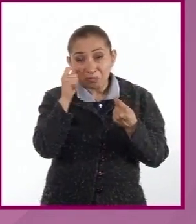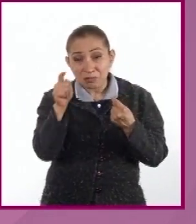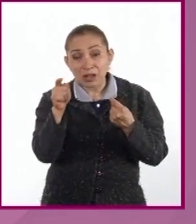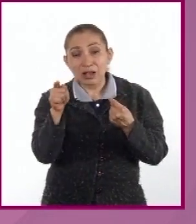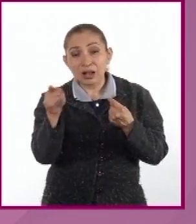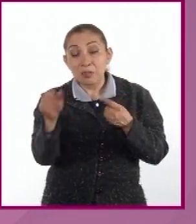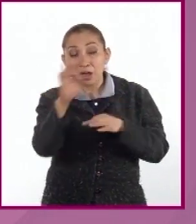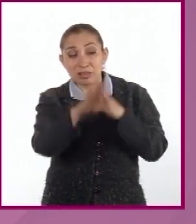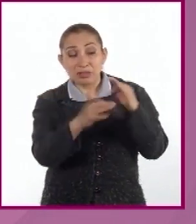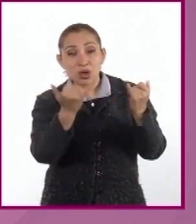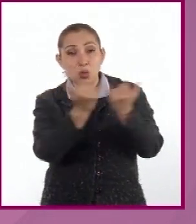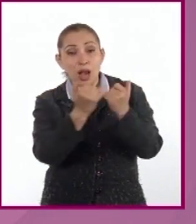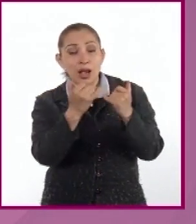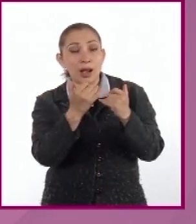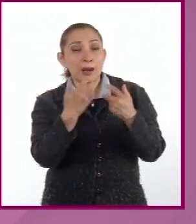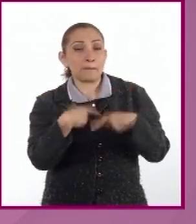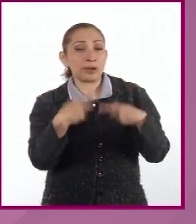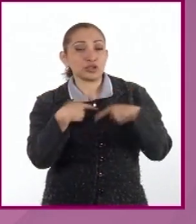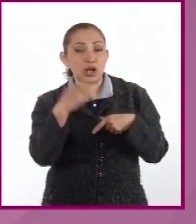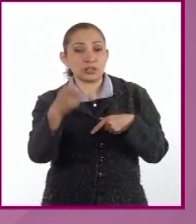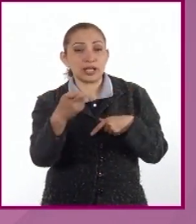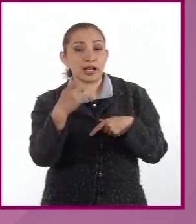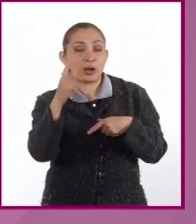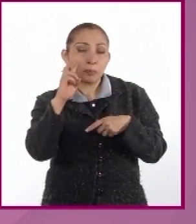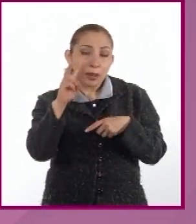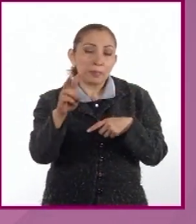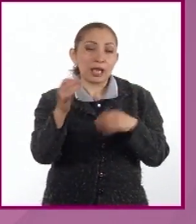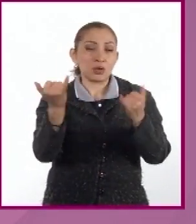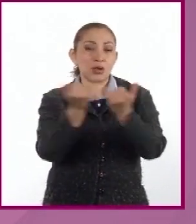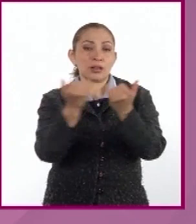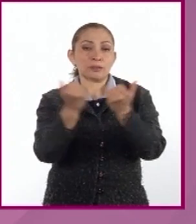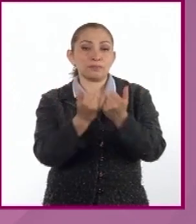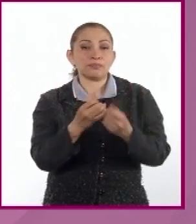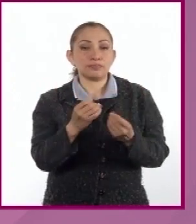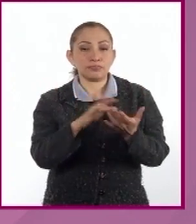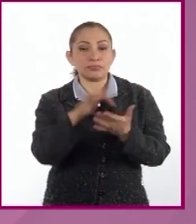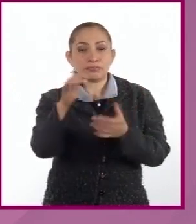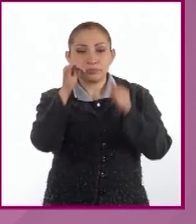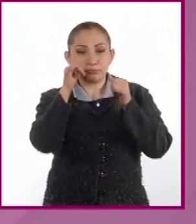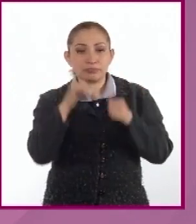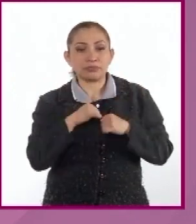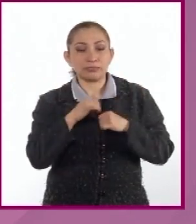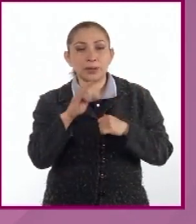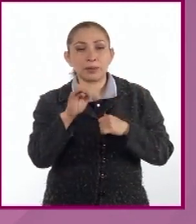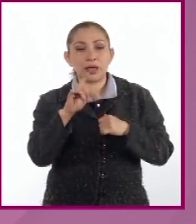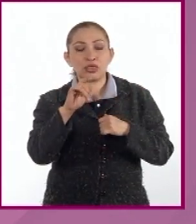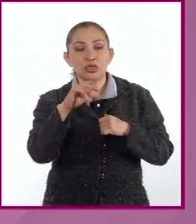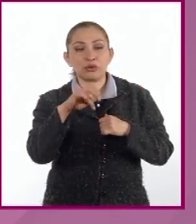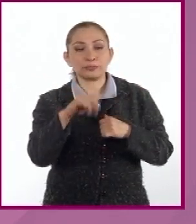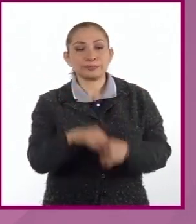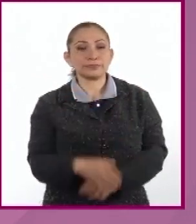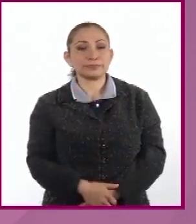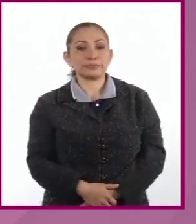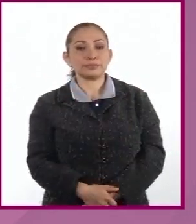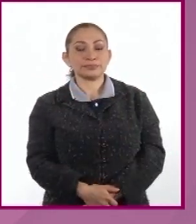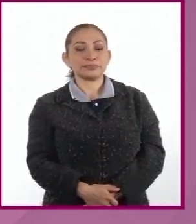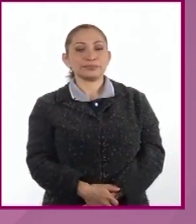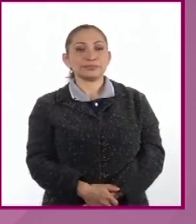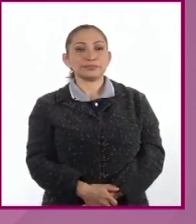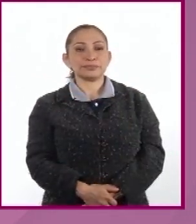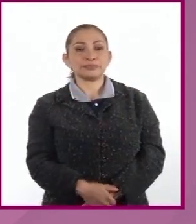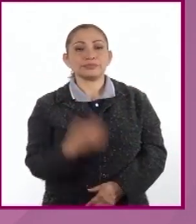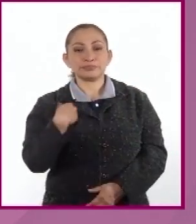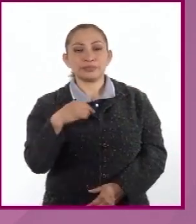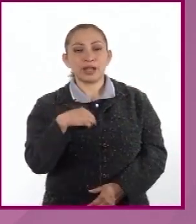a tratar igual a esas personas y eso se le considera como igualdad. Muchas gracias por su atención. Brandon Macedo Monroy. Yo